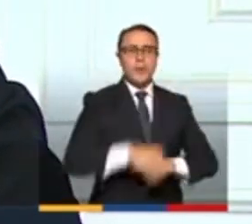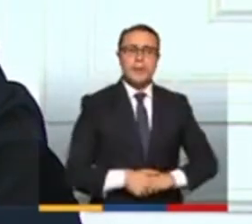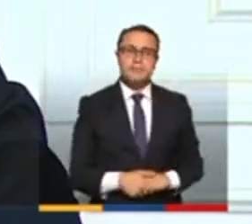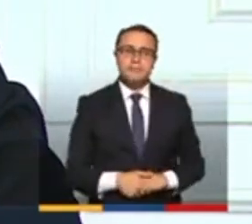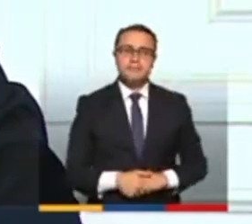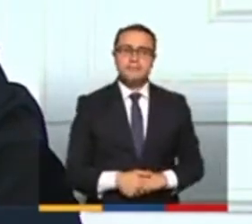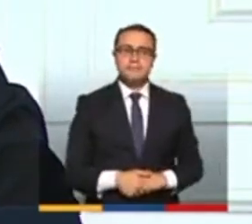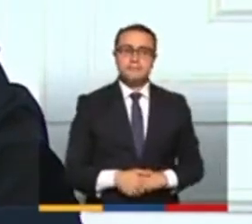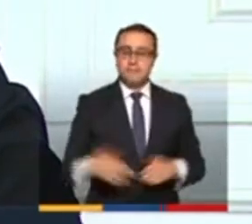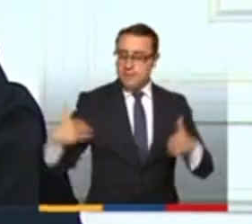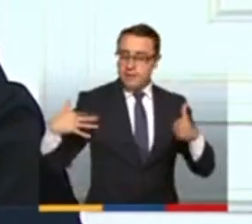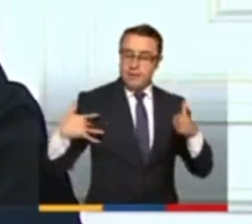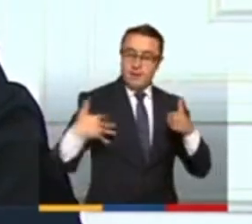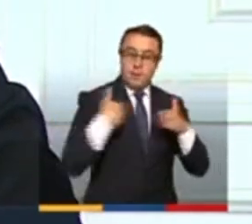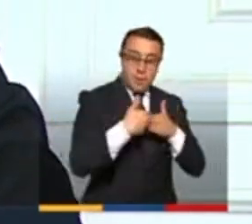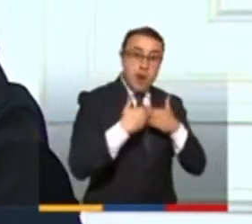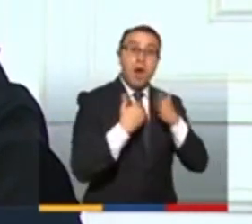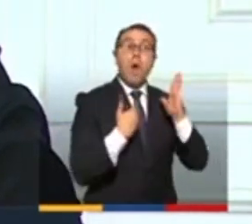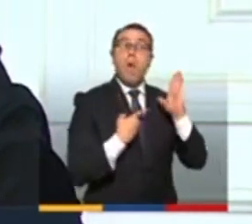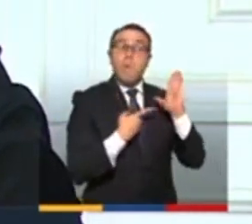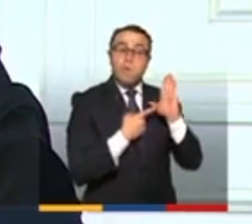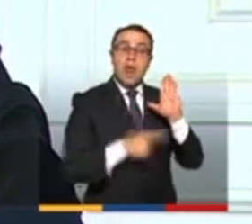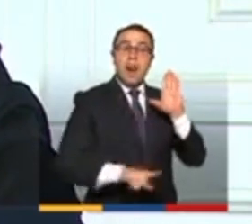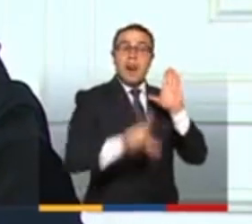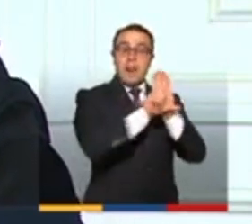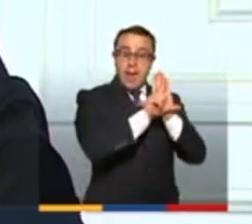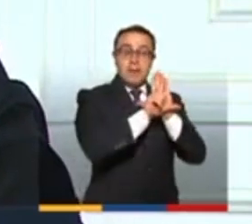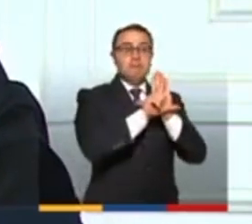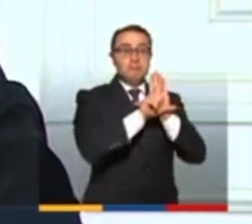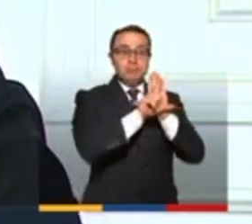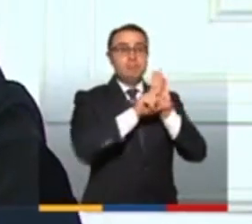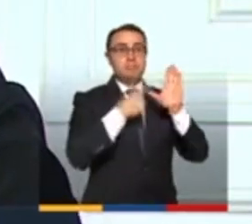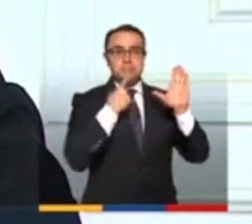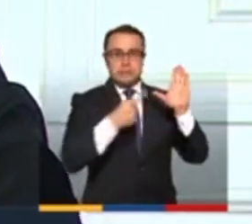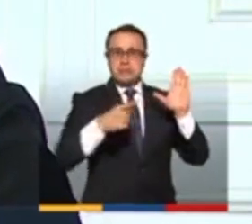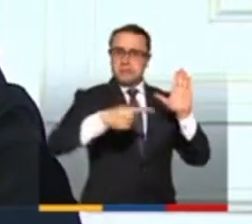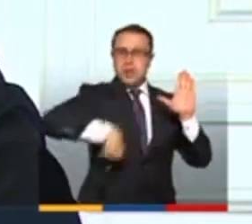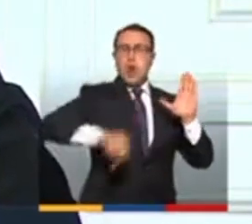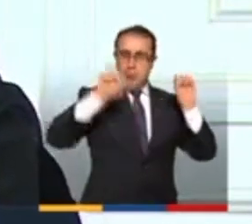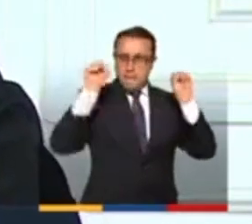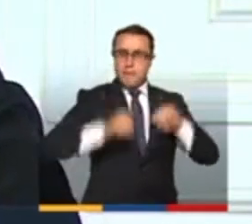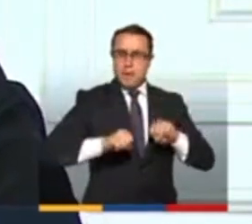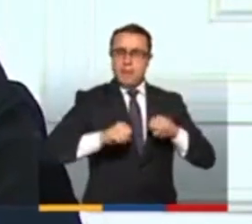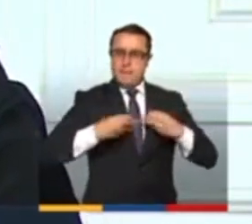Hasta ahora hay un estatuto especial que permite permanecer en Colombia,